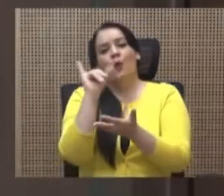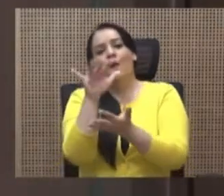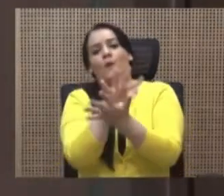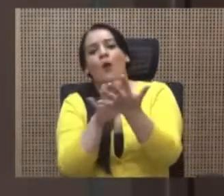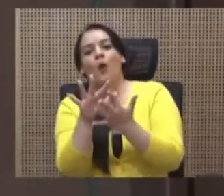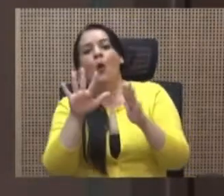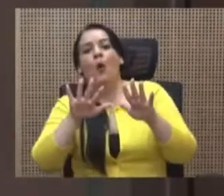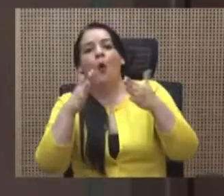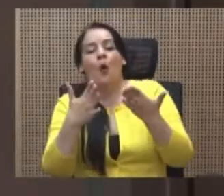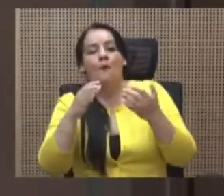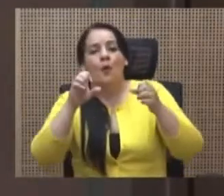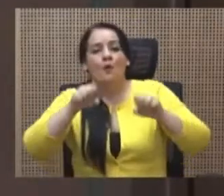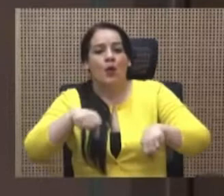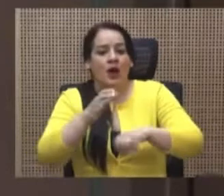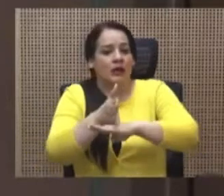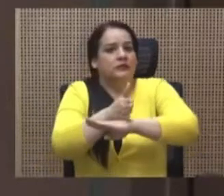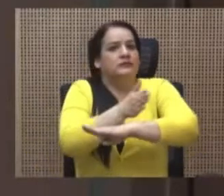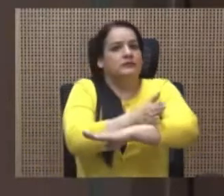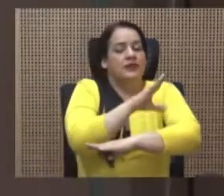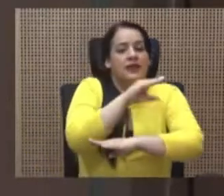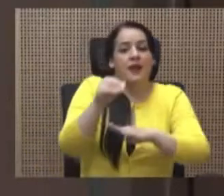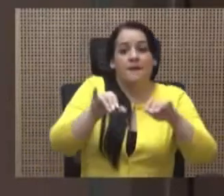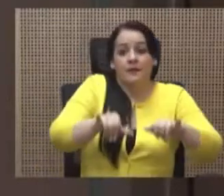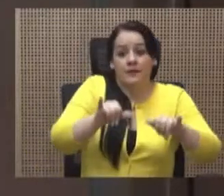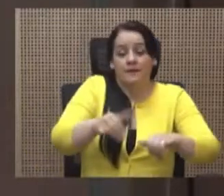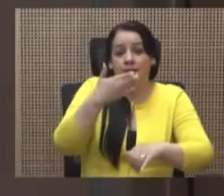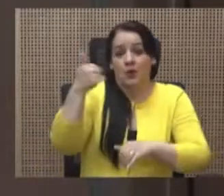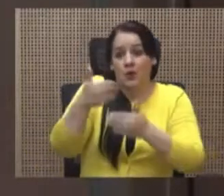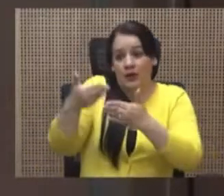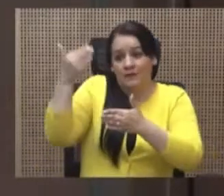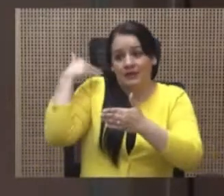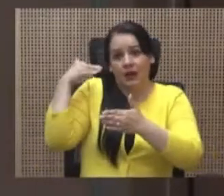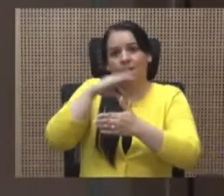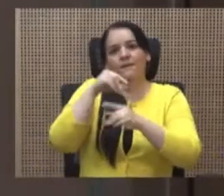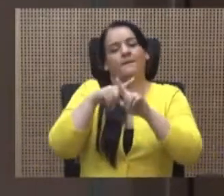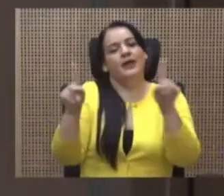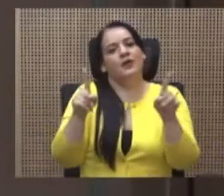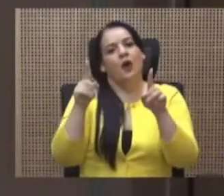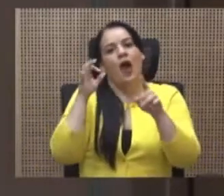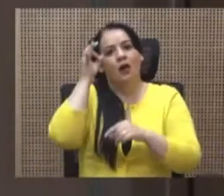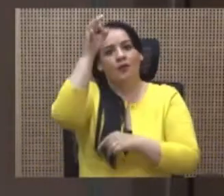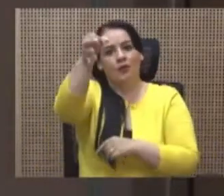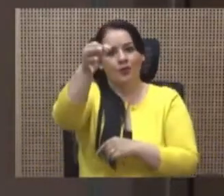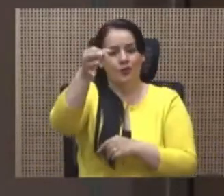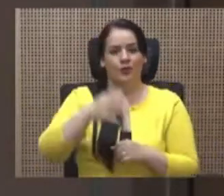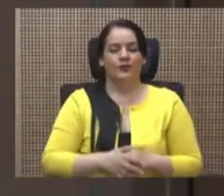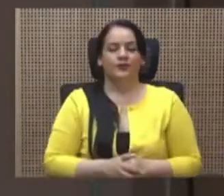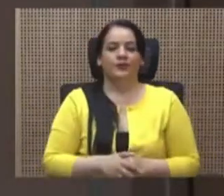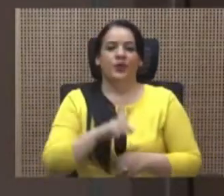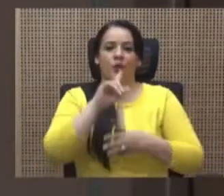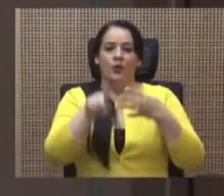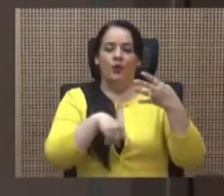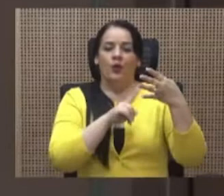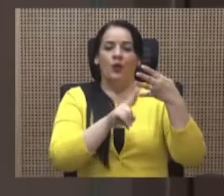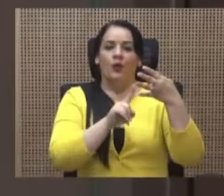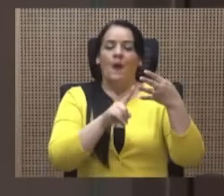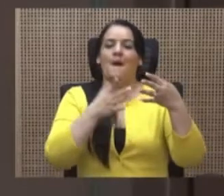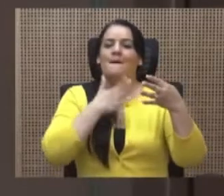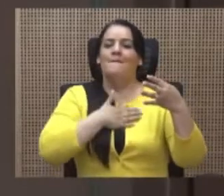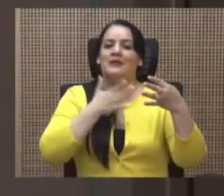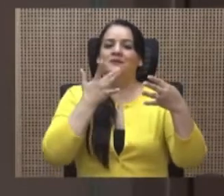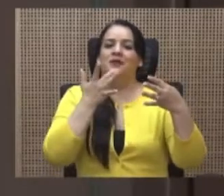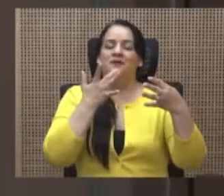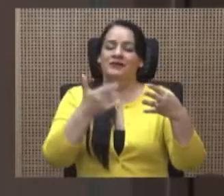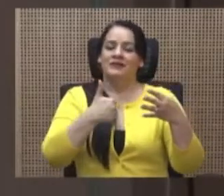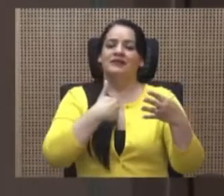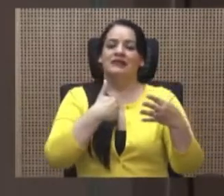recuperar y mantenerlo lo mejor que ha sido nuestro pasado pero de cara hacia el futuro otro eje que es de mis preferidos de hecho